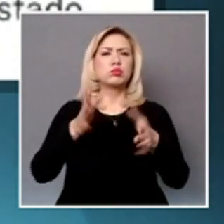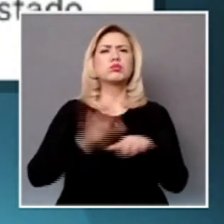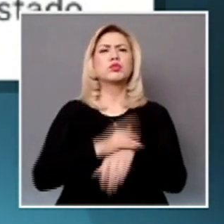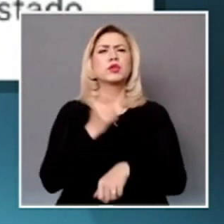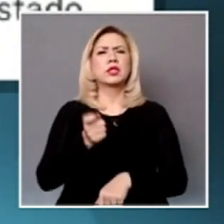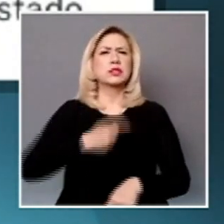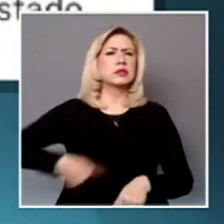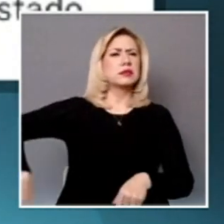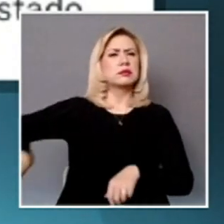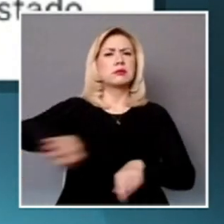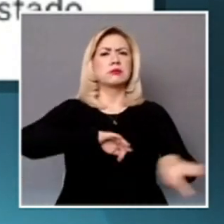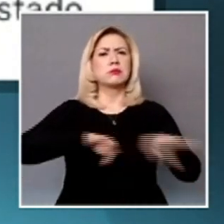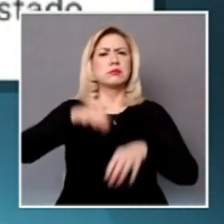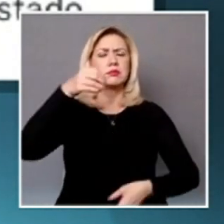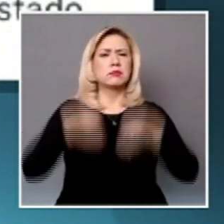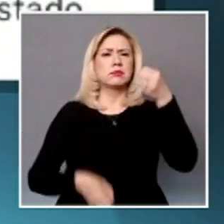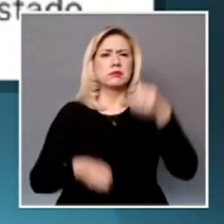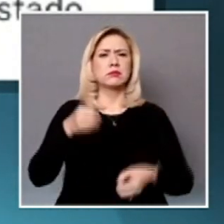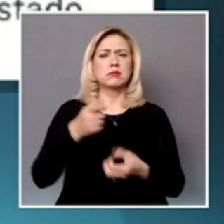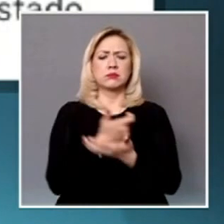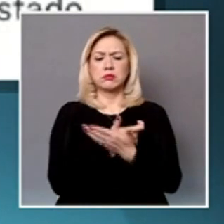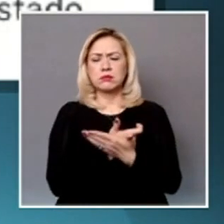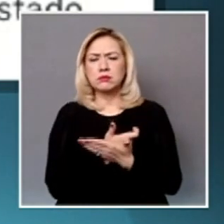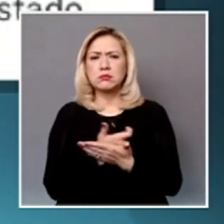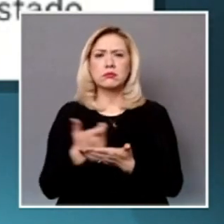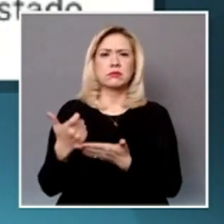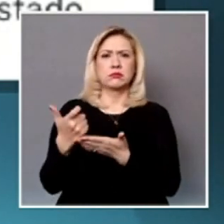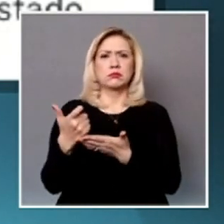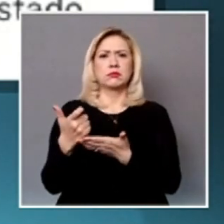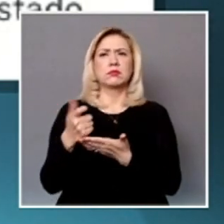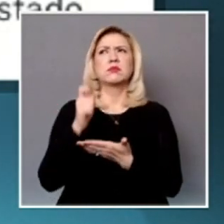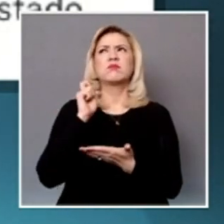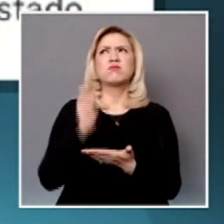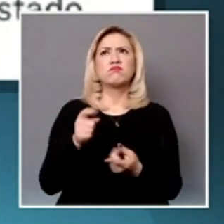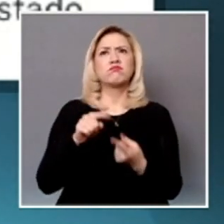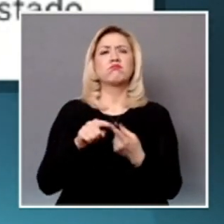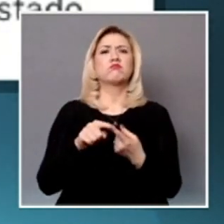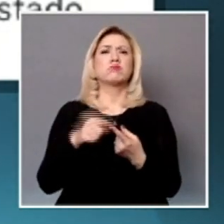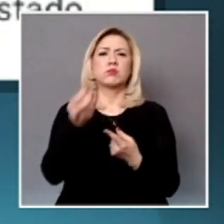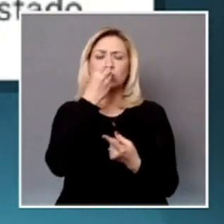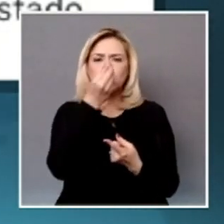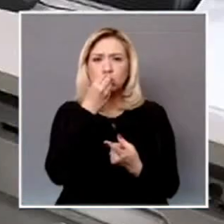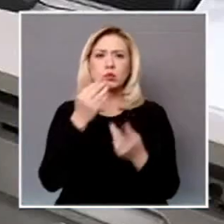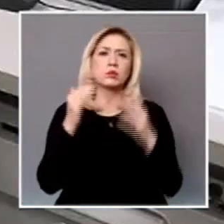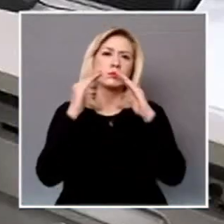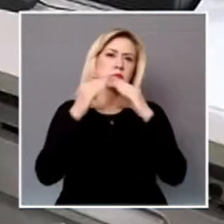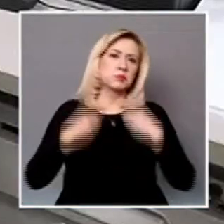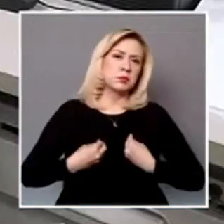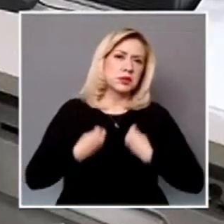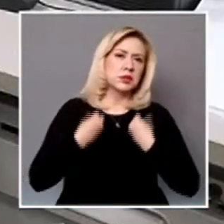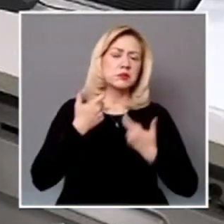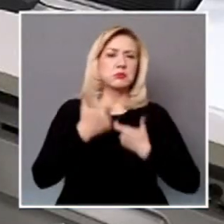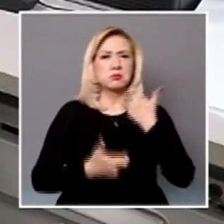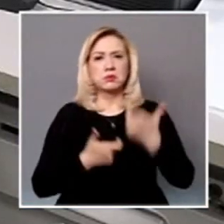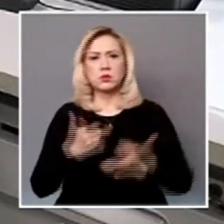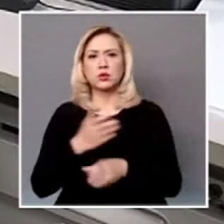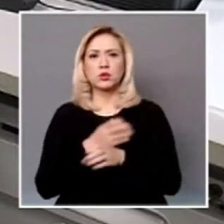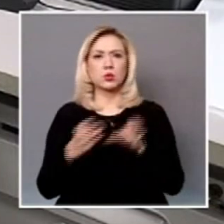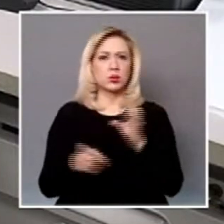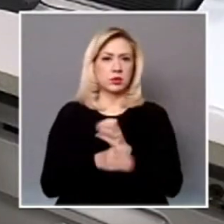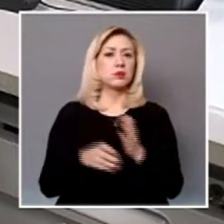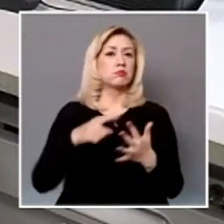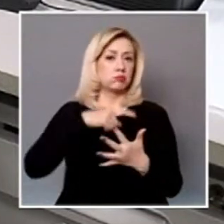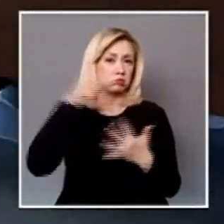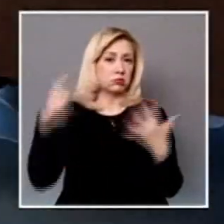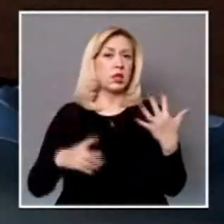forman parte de su salario base, incluidos habitación, alimentos y demás prestaciones. Señaló que como